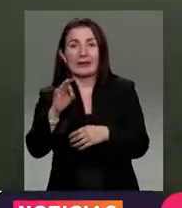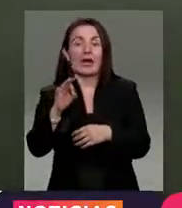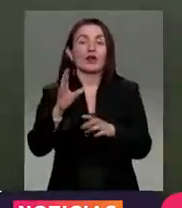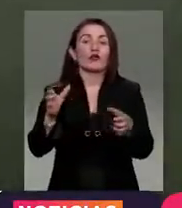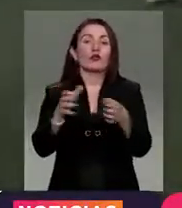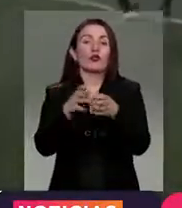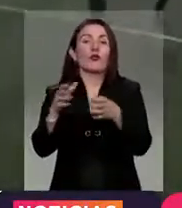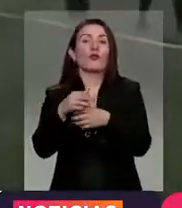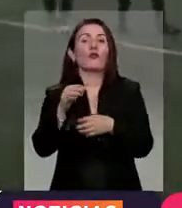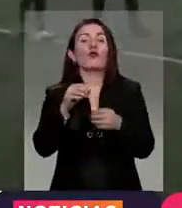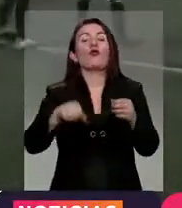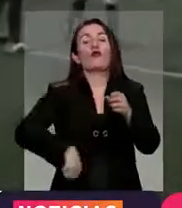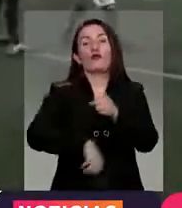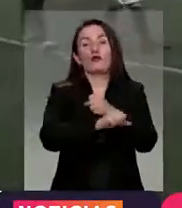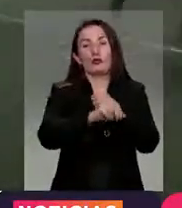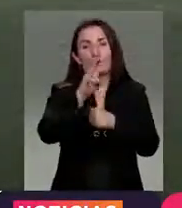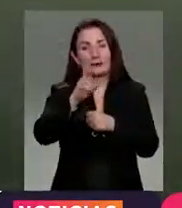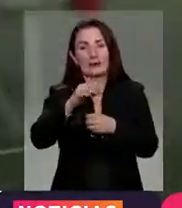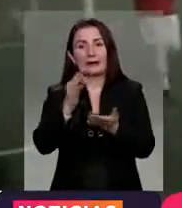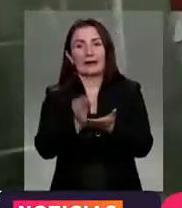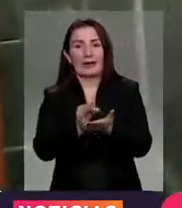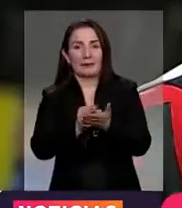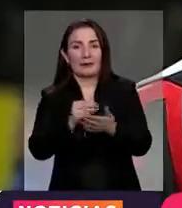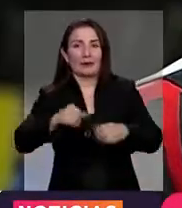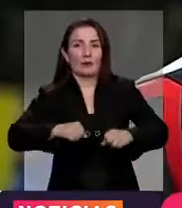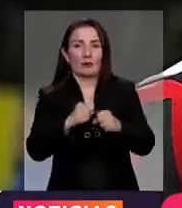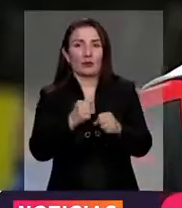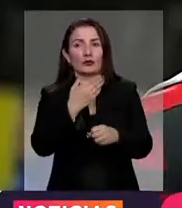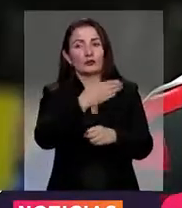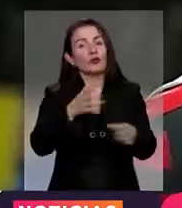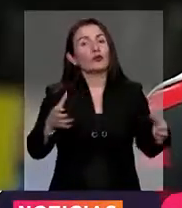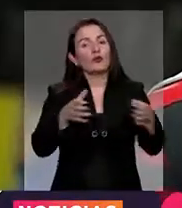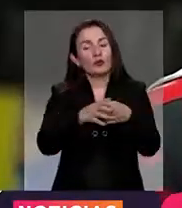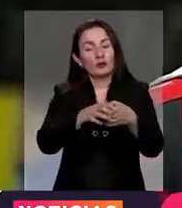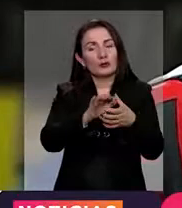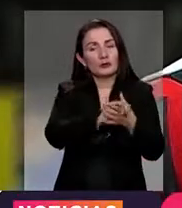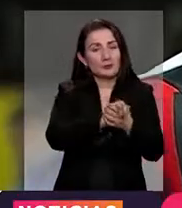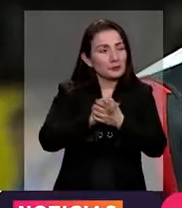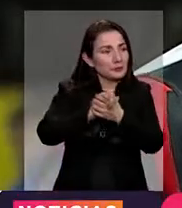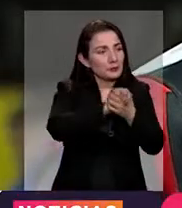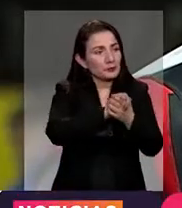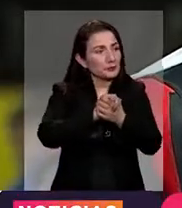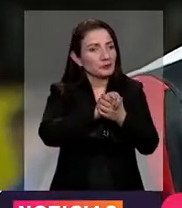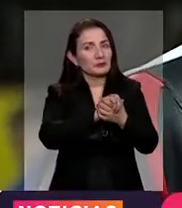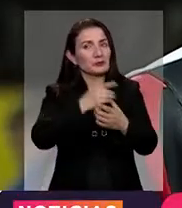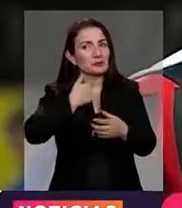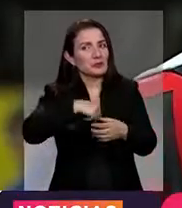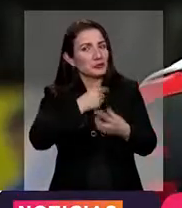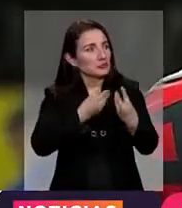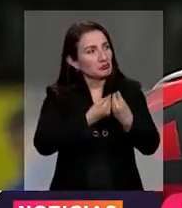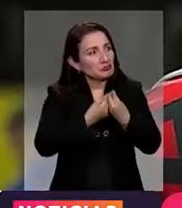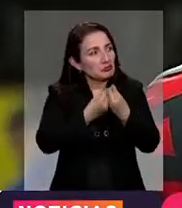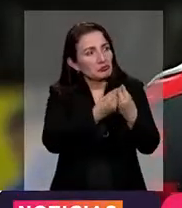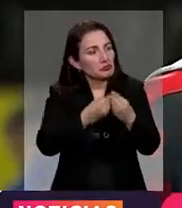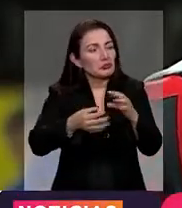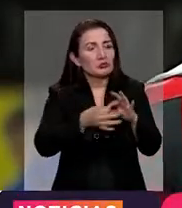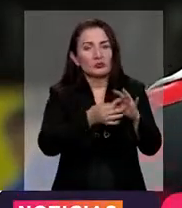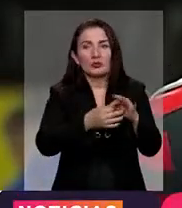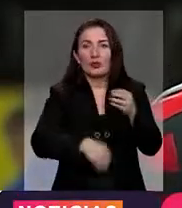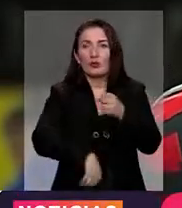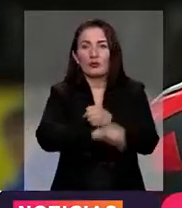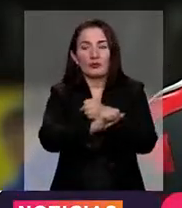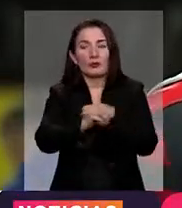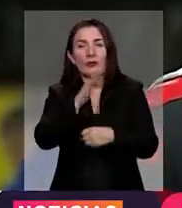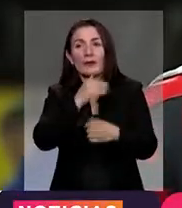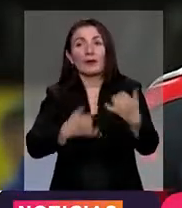semiprofesional de fútbol 7 en la capital. La idea fue armar un buen grupo, se armó un grupo de amigos a pesar de que no veníamos jugando juntos. Y es muy importante, una alegría